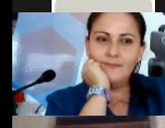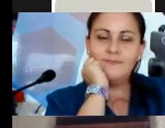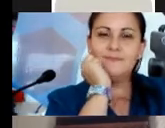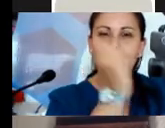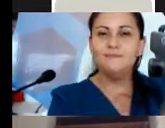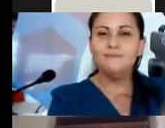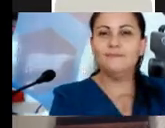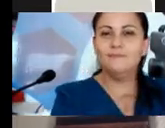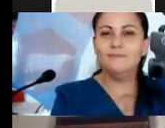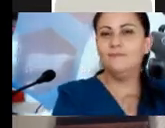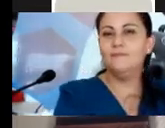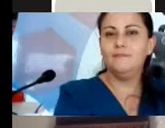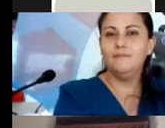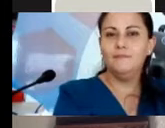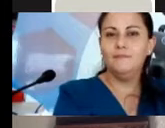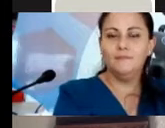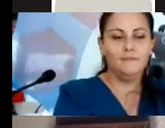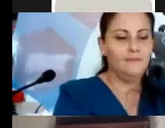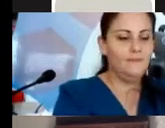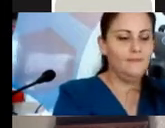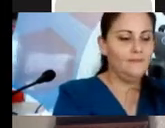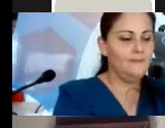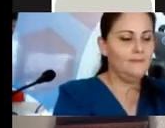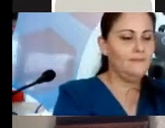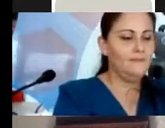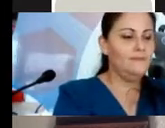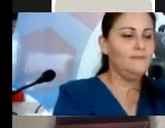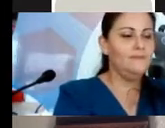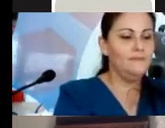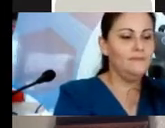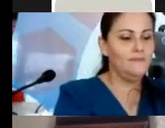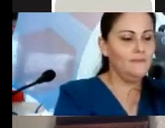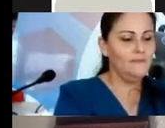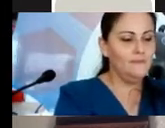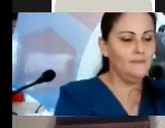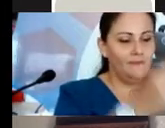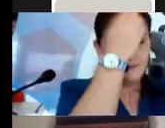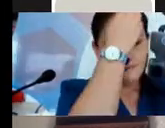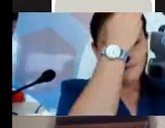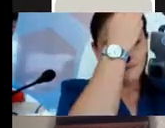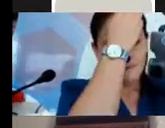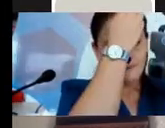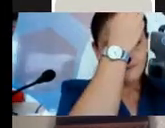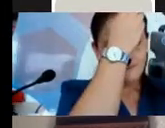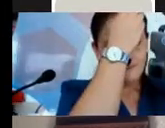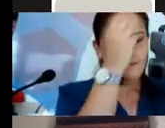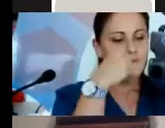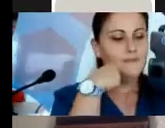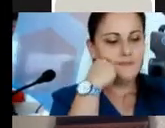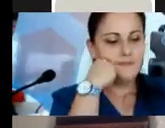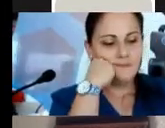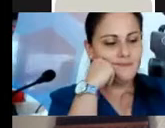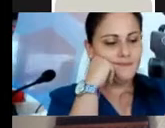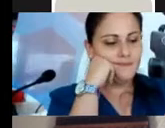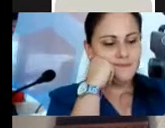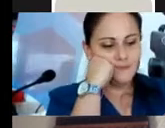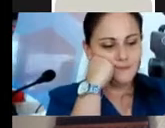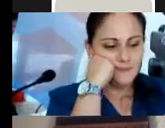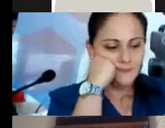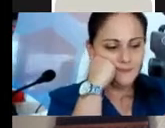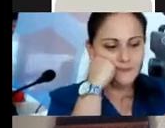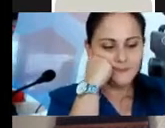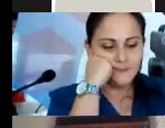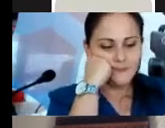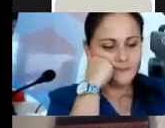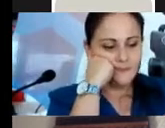Comunicación, sin dudas es un tema a veces limitado, pero también una alineación justamente permite una mejor